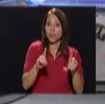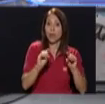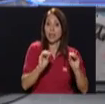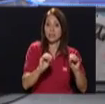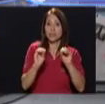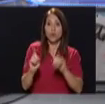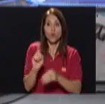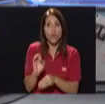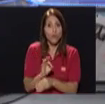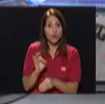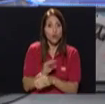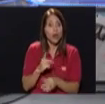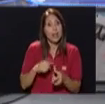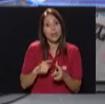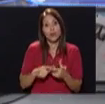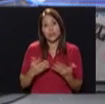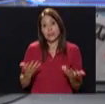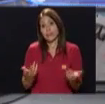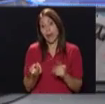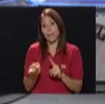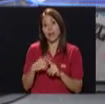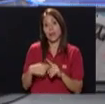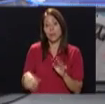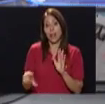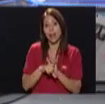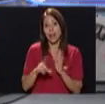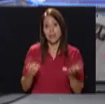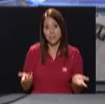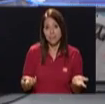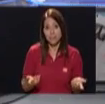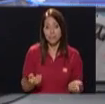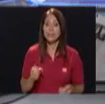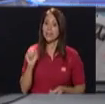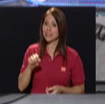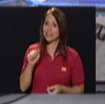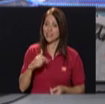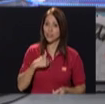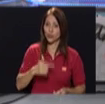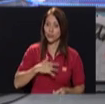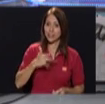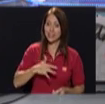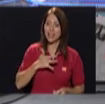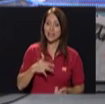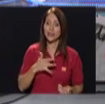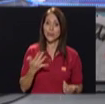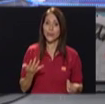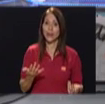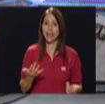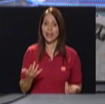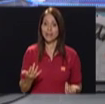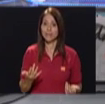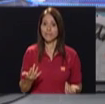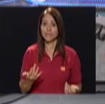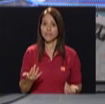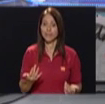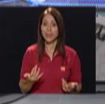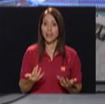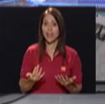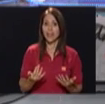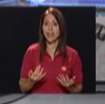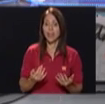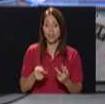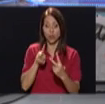no funciona la educación, entonces vamos con la parte de la aplicación que decía Carlos Mario, apliquemos la ley. Sí, yo siento que es, sin lugar a